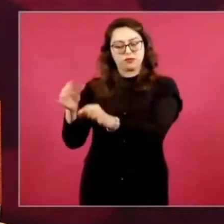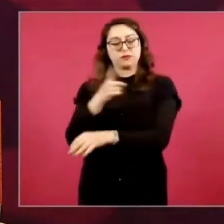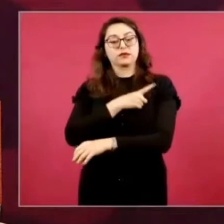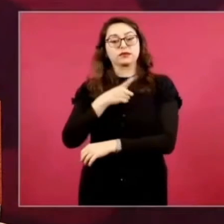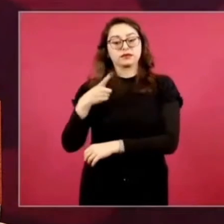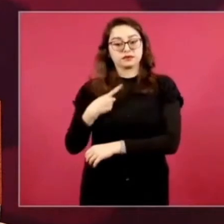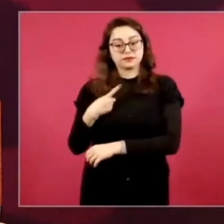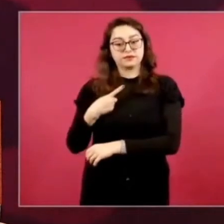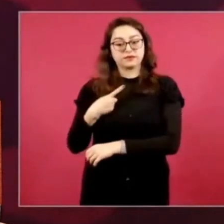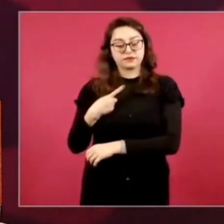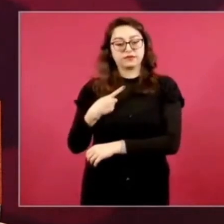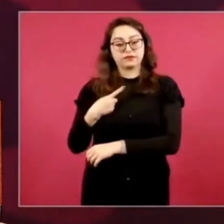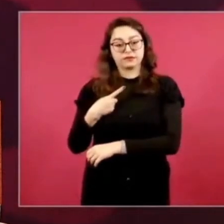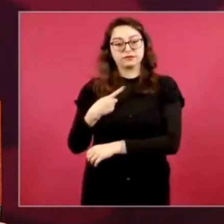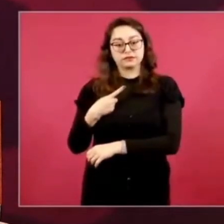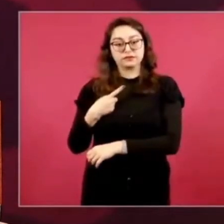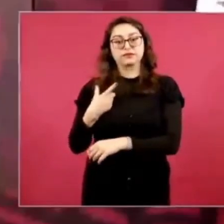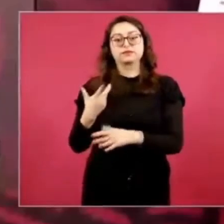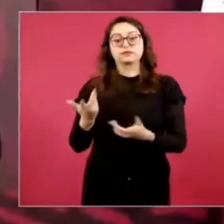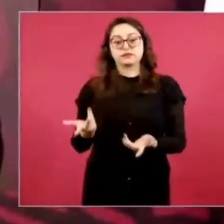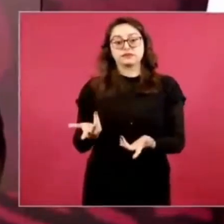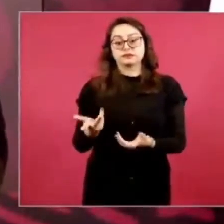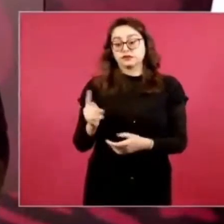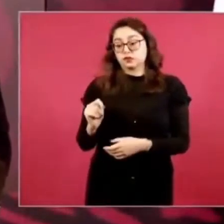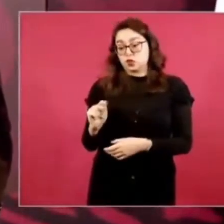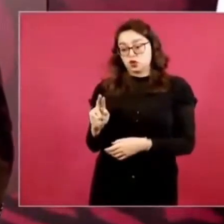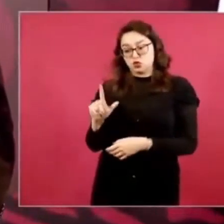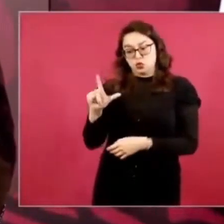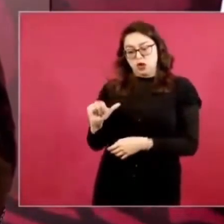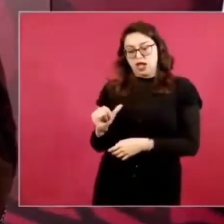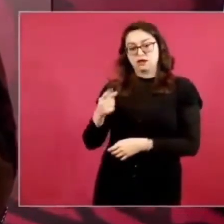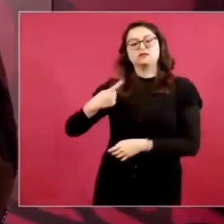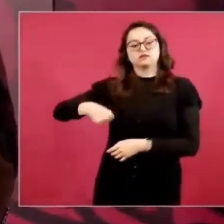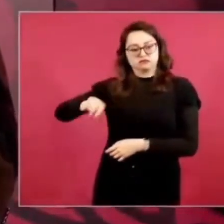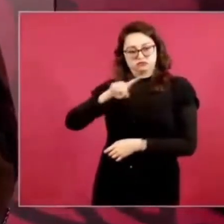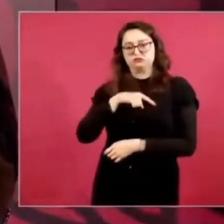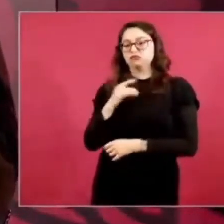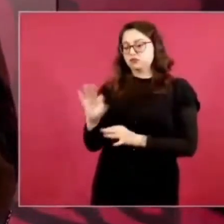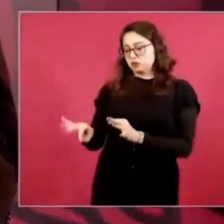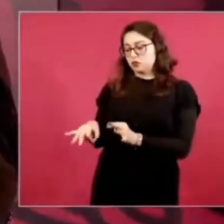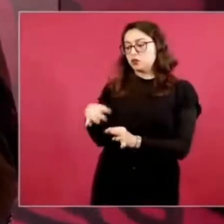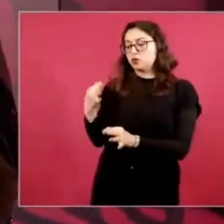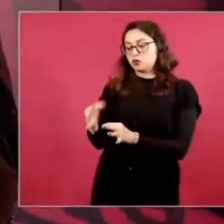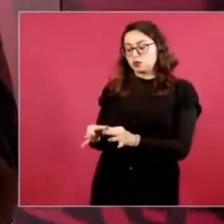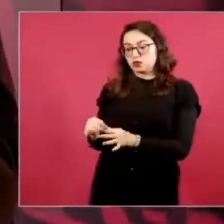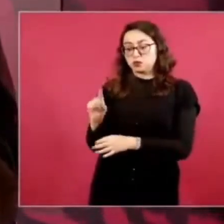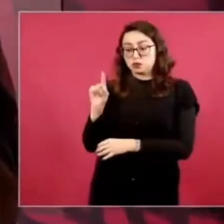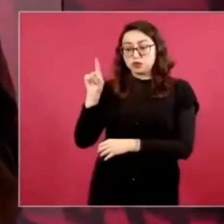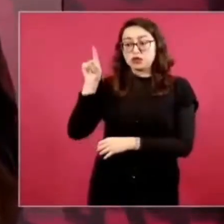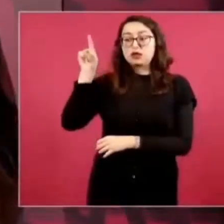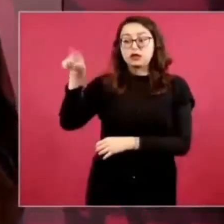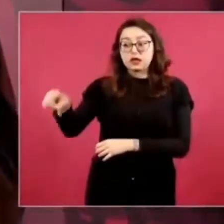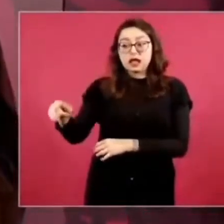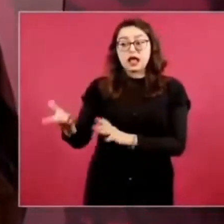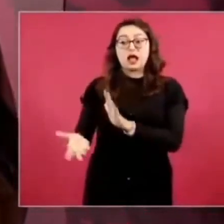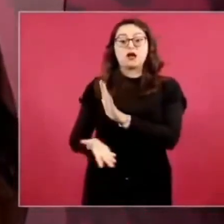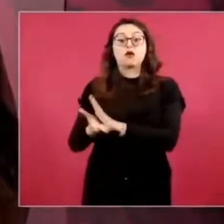Nosotros vamos a dejar terminada la de Tula y terminada en obra